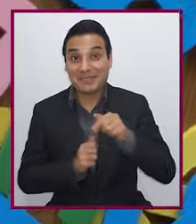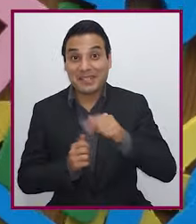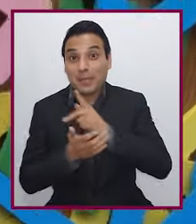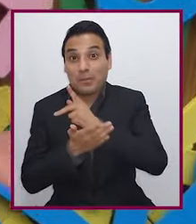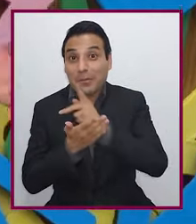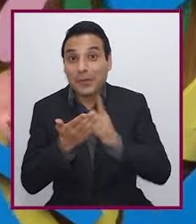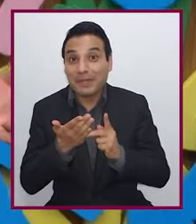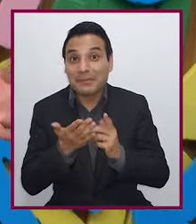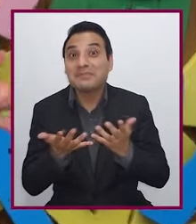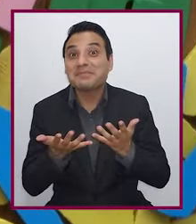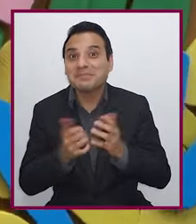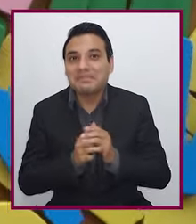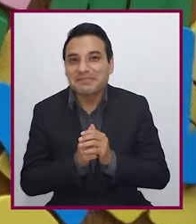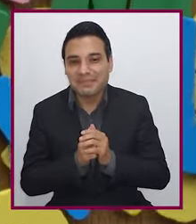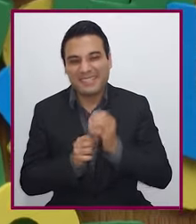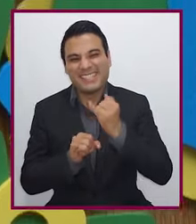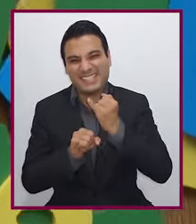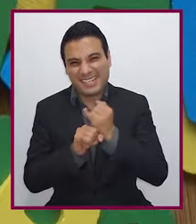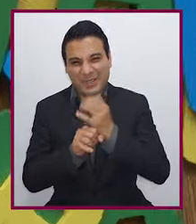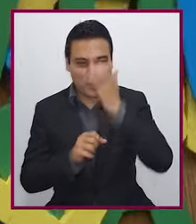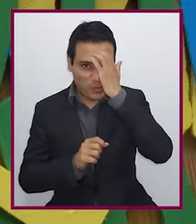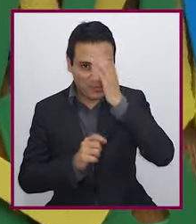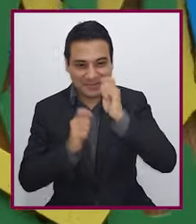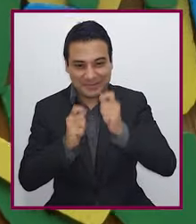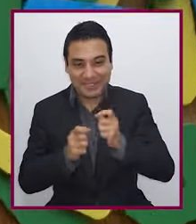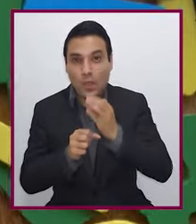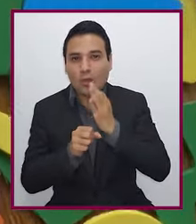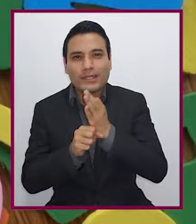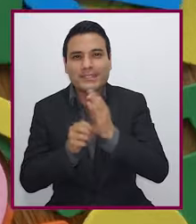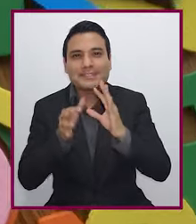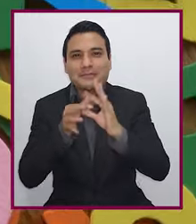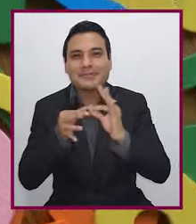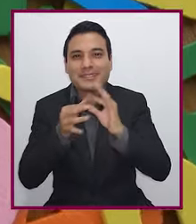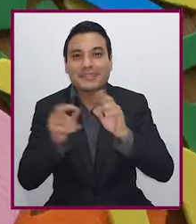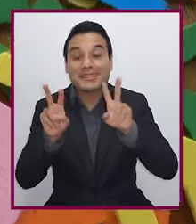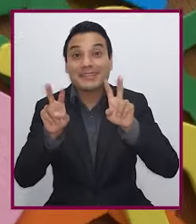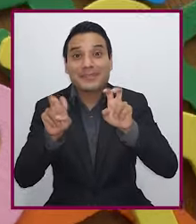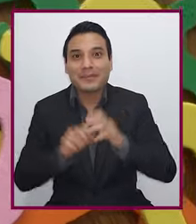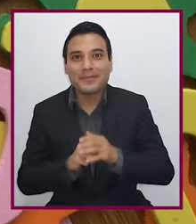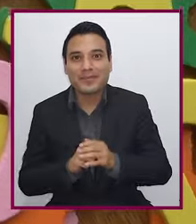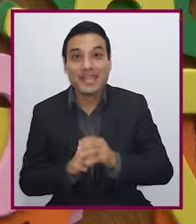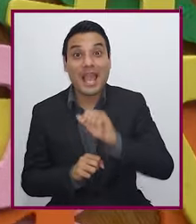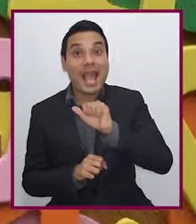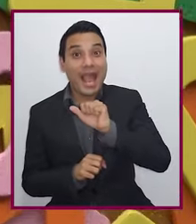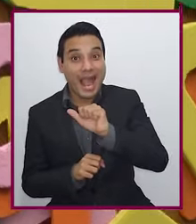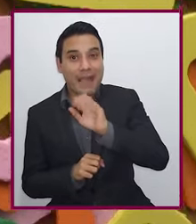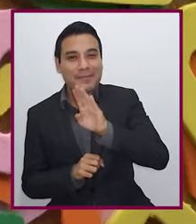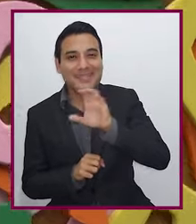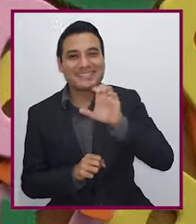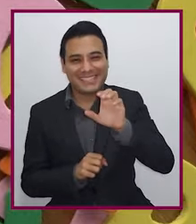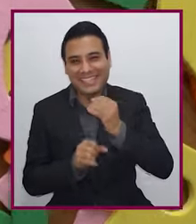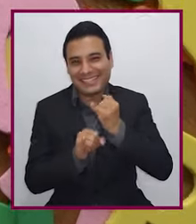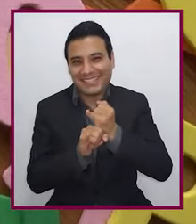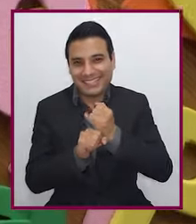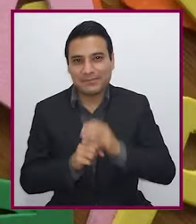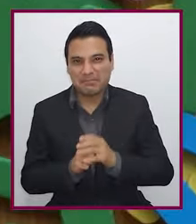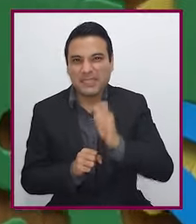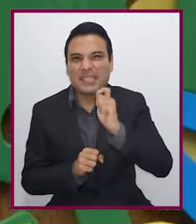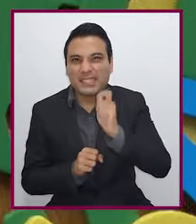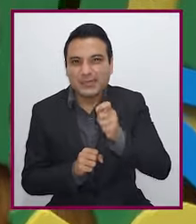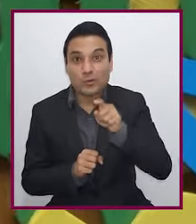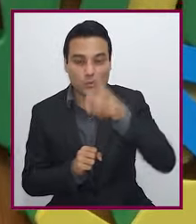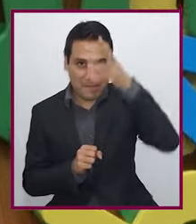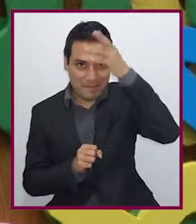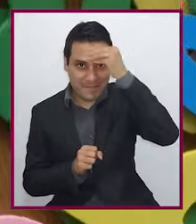Tecnocotorreo. Este es un programa de la sección de Saberes Digitales. Y el día de hoy vamos a hablar sobre la alfabetización digital.